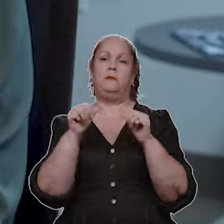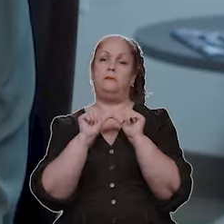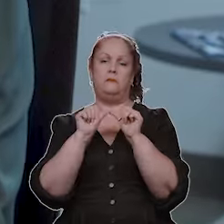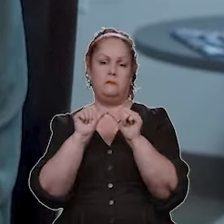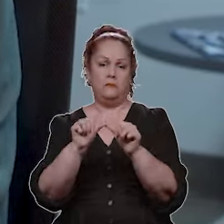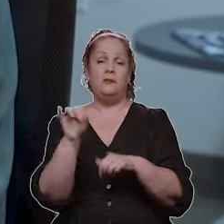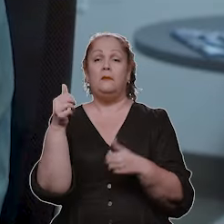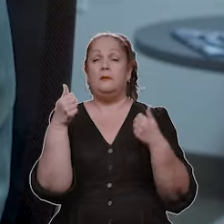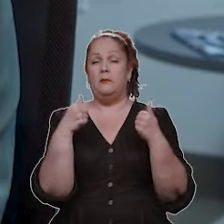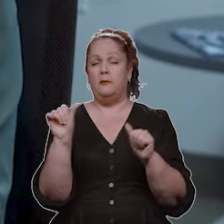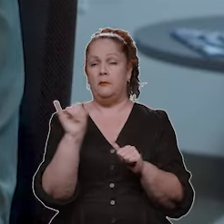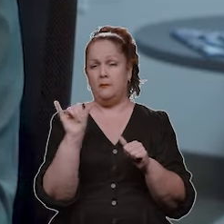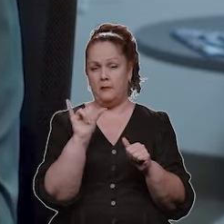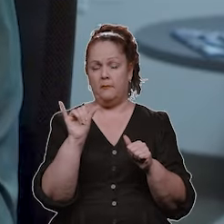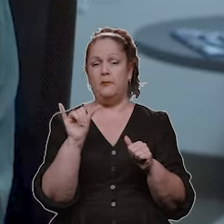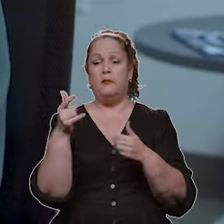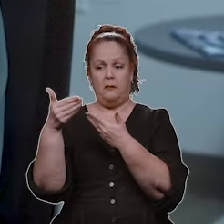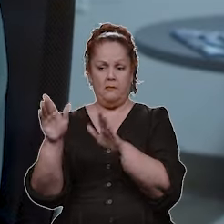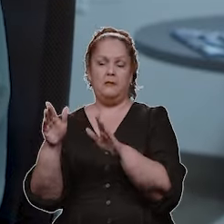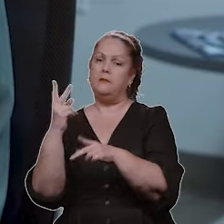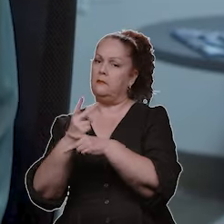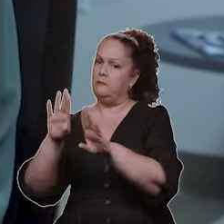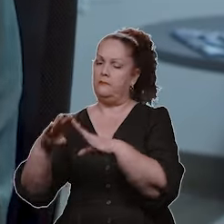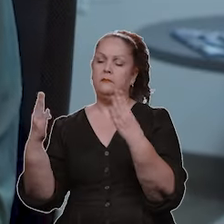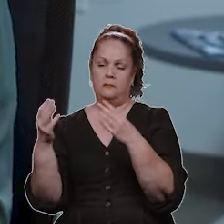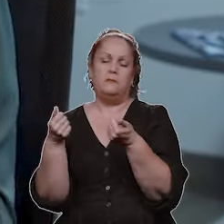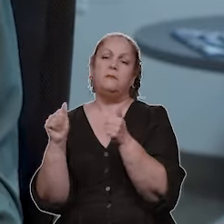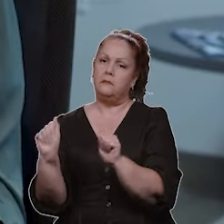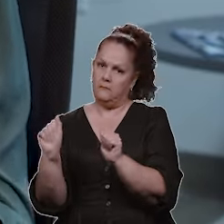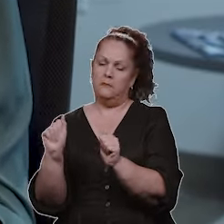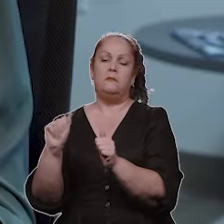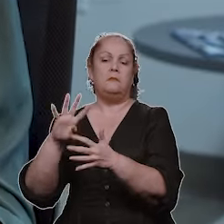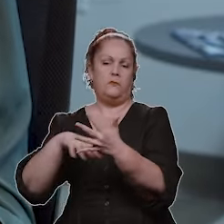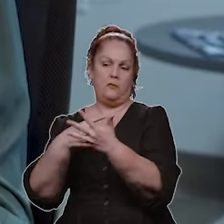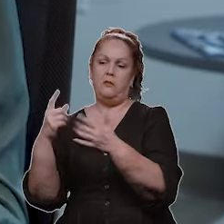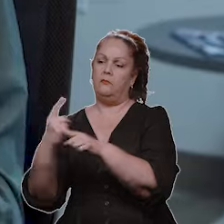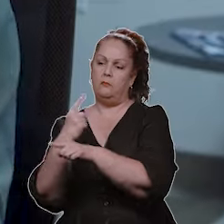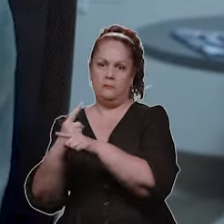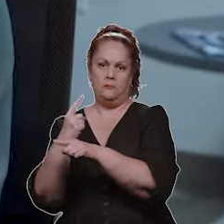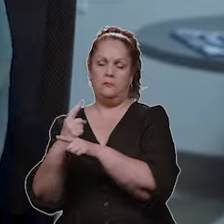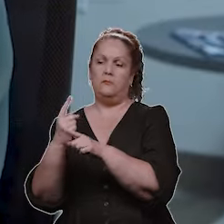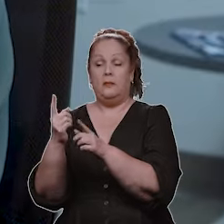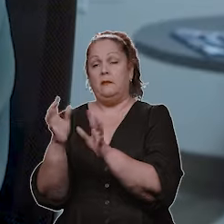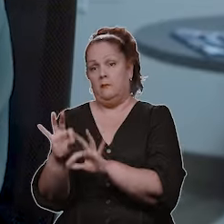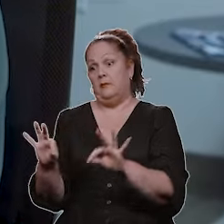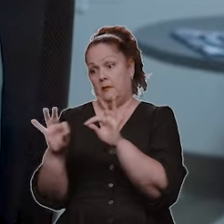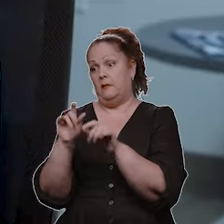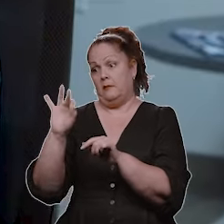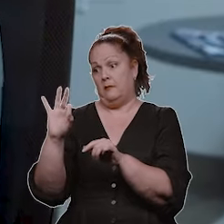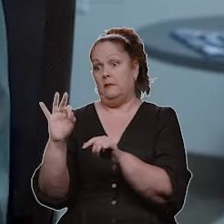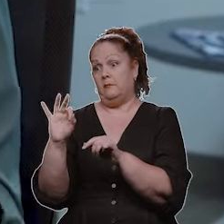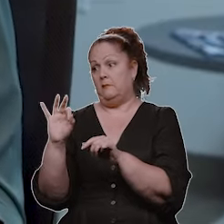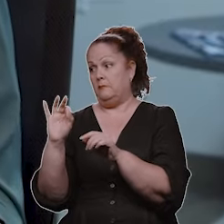también vamos a tratar todo lo posible de mantener esas salas de investigaciones abiertas dentro de nuestros horarios de operación siempre y cuando verdad